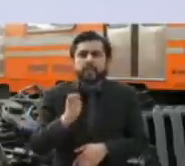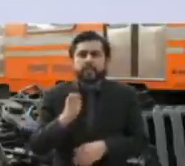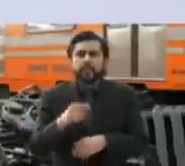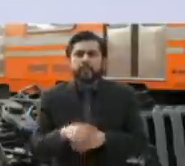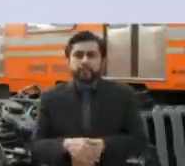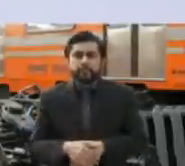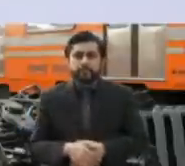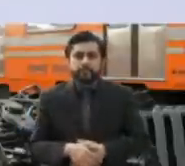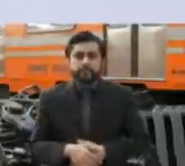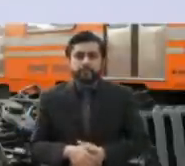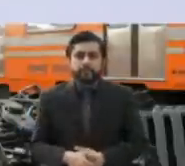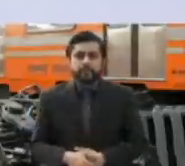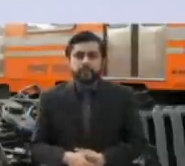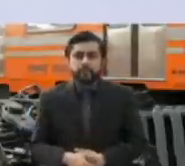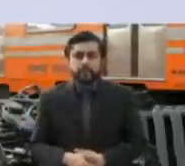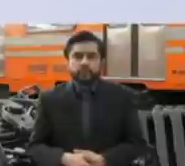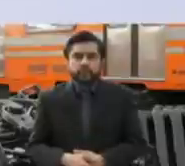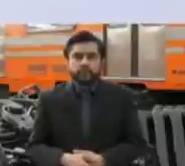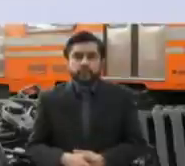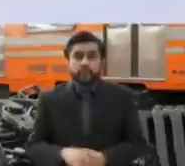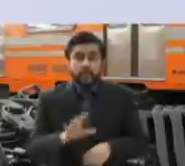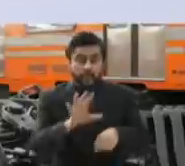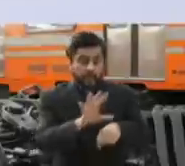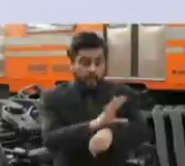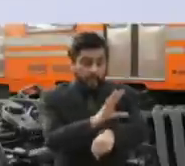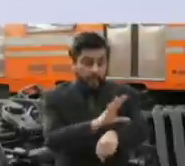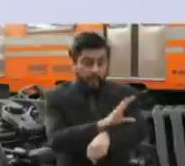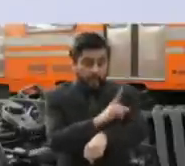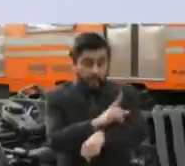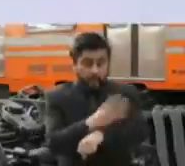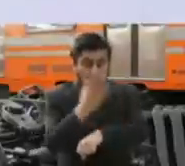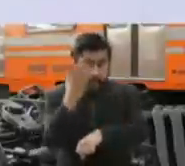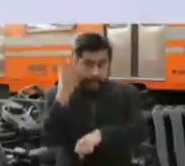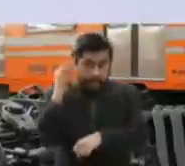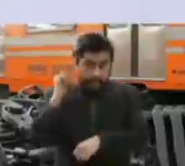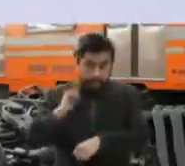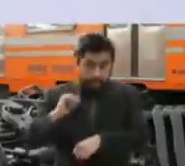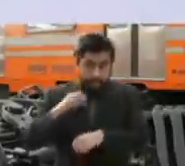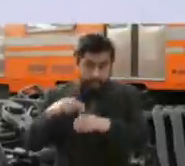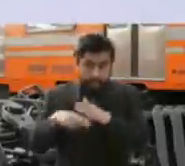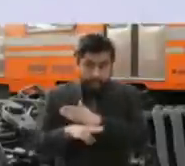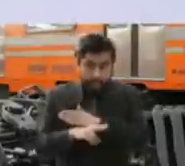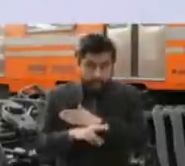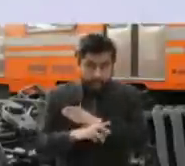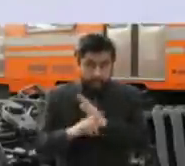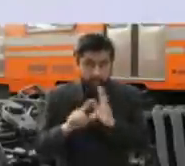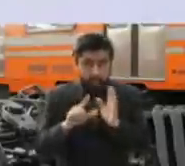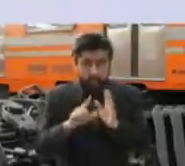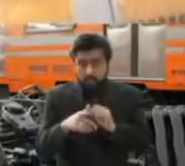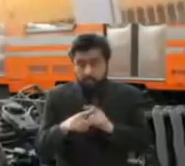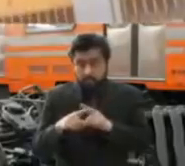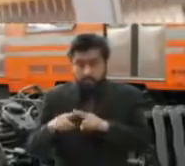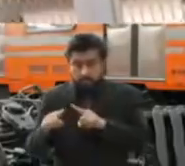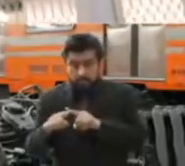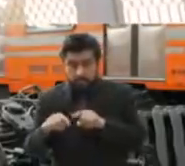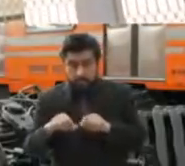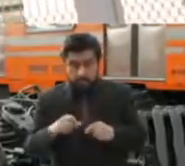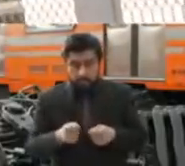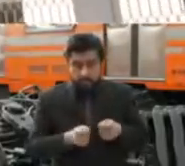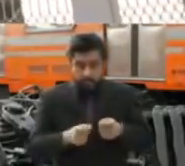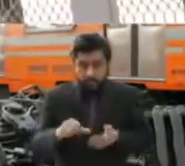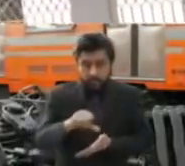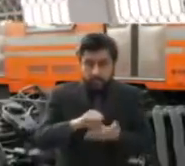a mover el voltaje al que operaba el metro o la línea de alimentación del metro